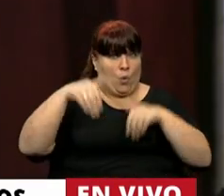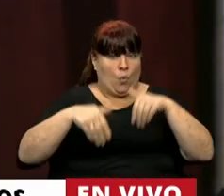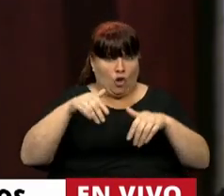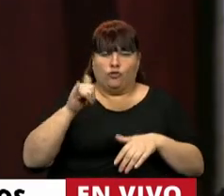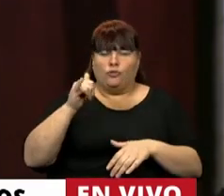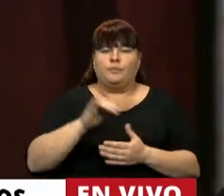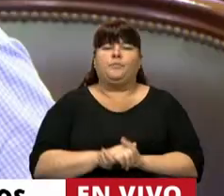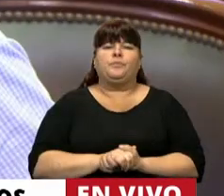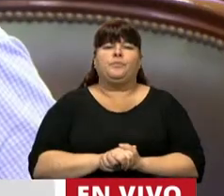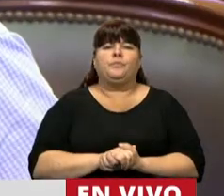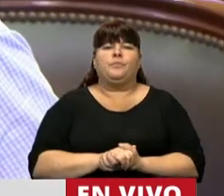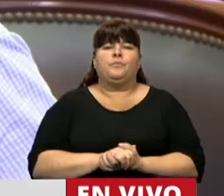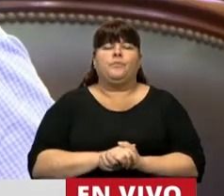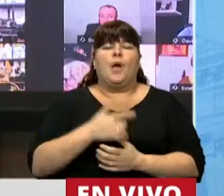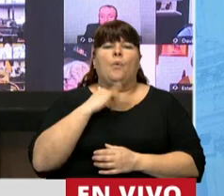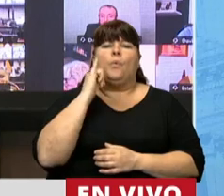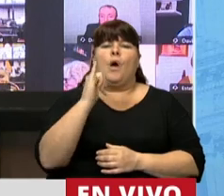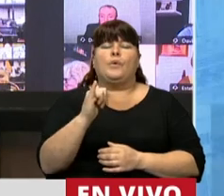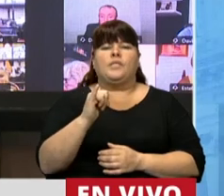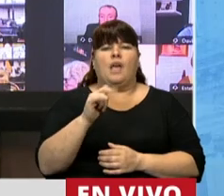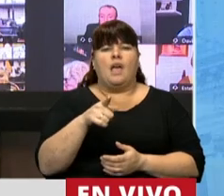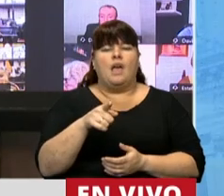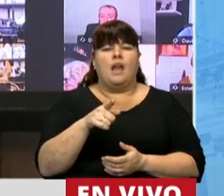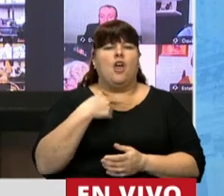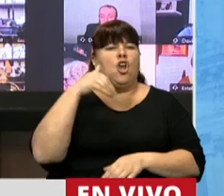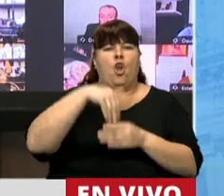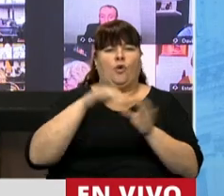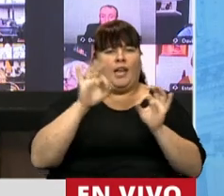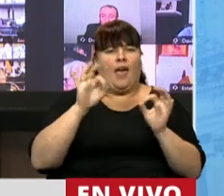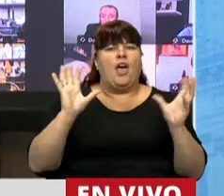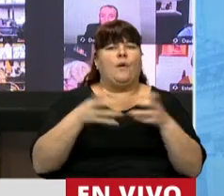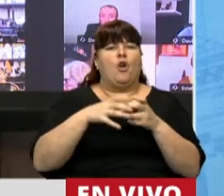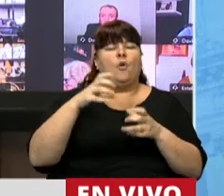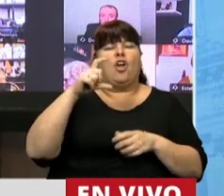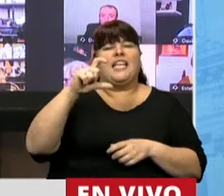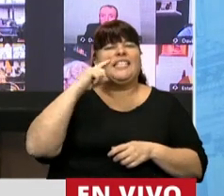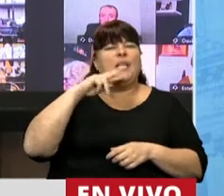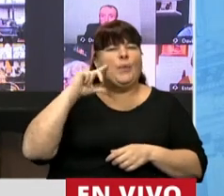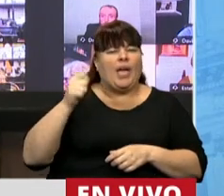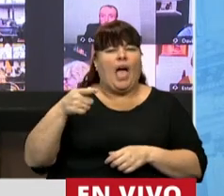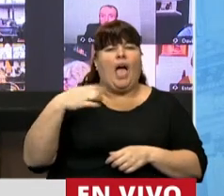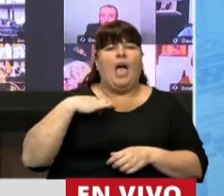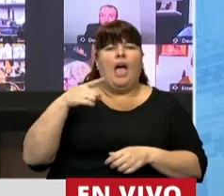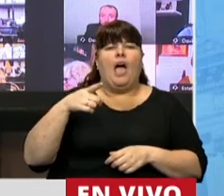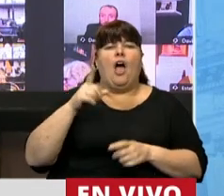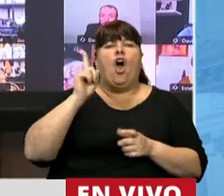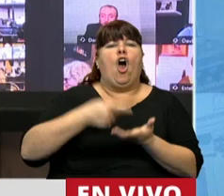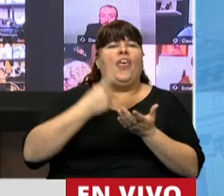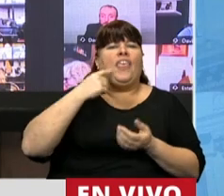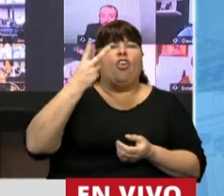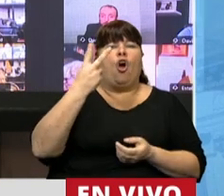votación. Sí. Para dejar constancia, presidente, la abstención del bloque de la coalición cívica en el orden del